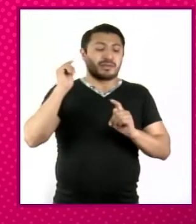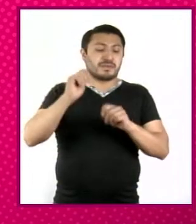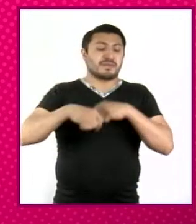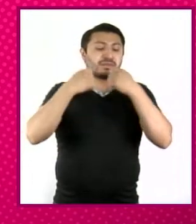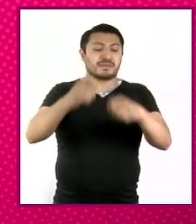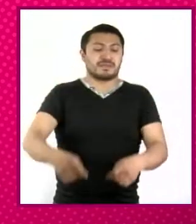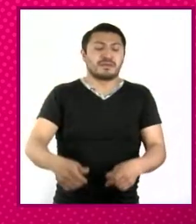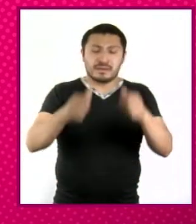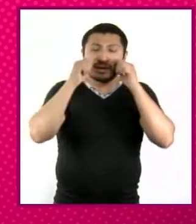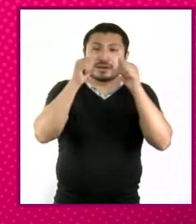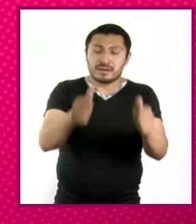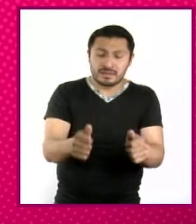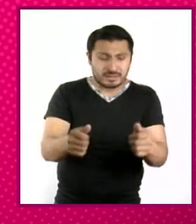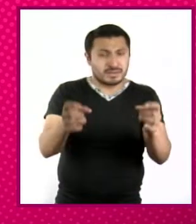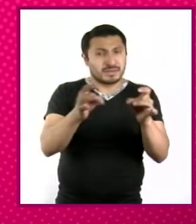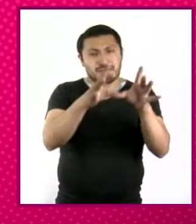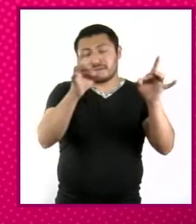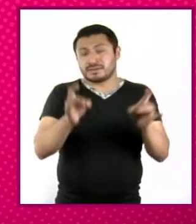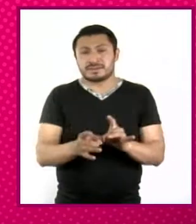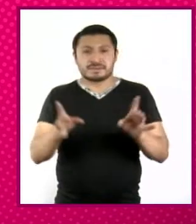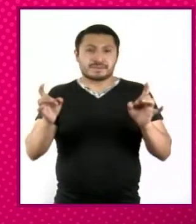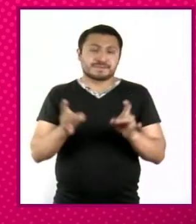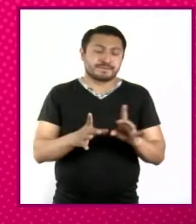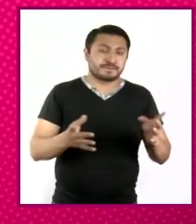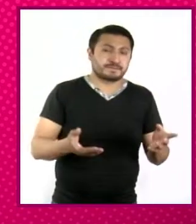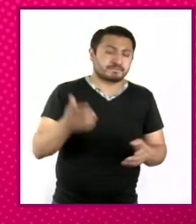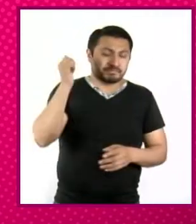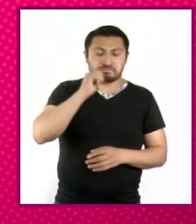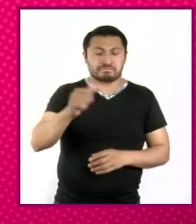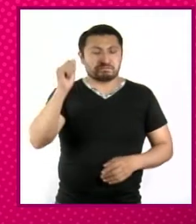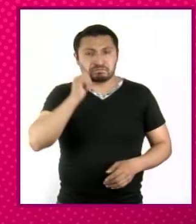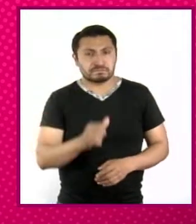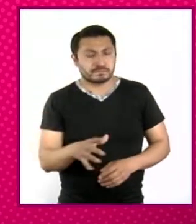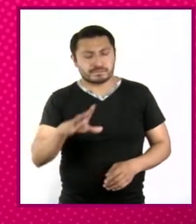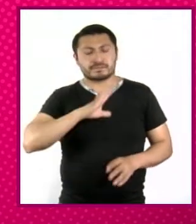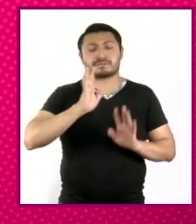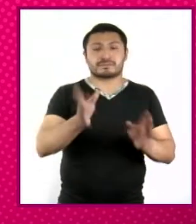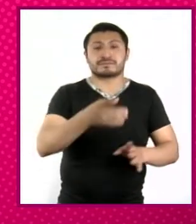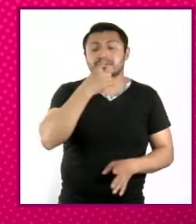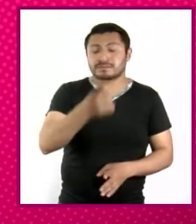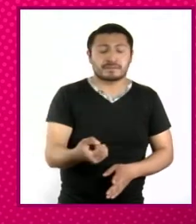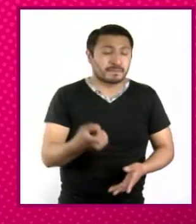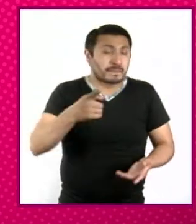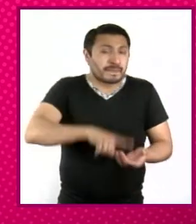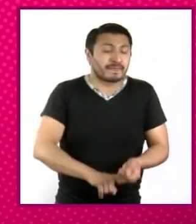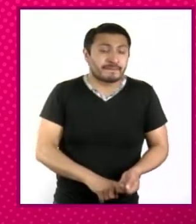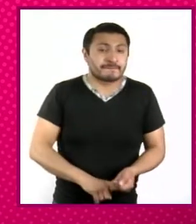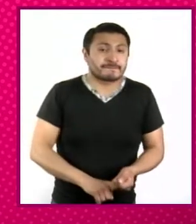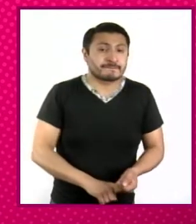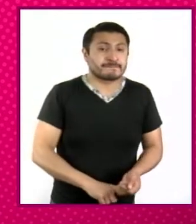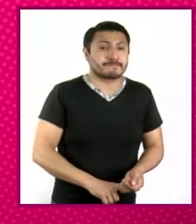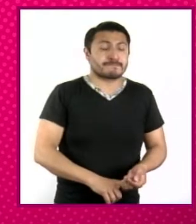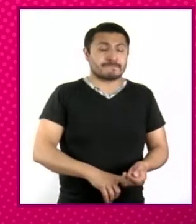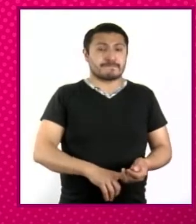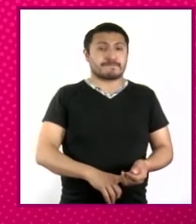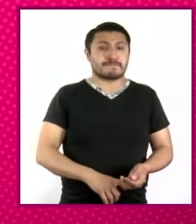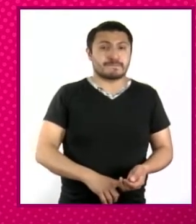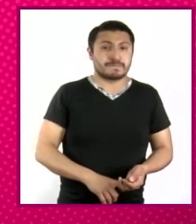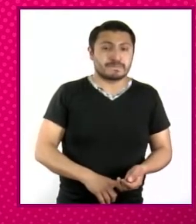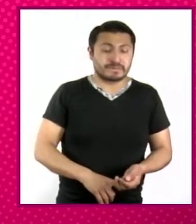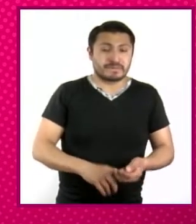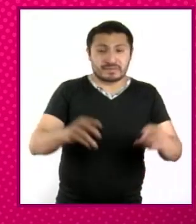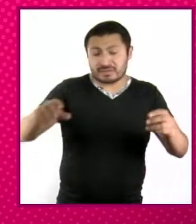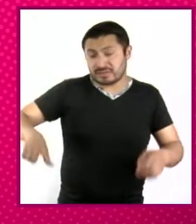atender a los fenómenos que típicamente nos han dicho han formado a los estadios nacionales